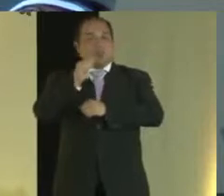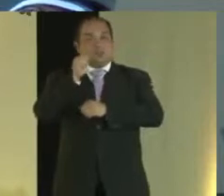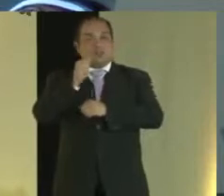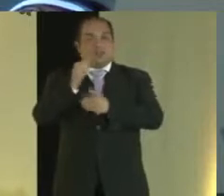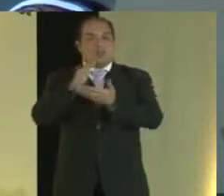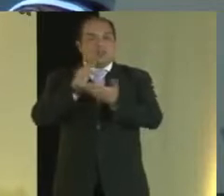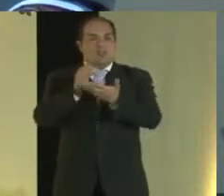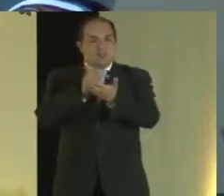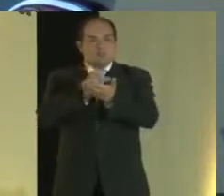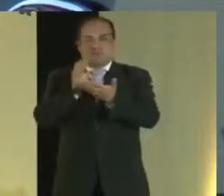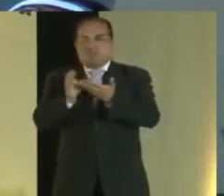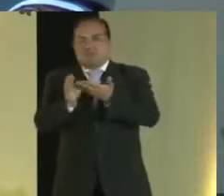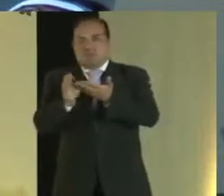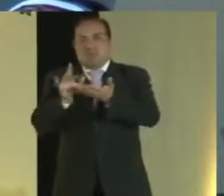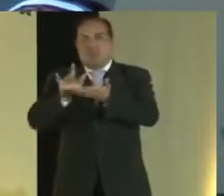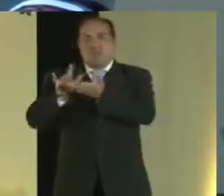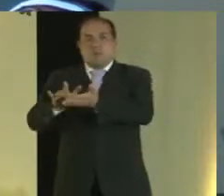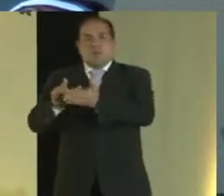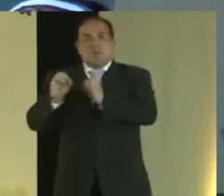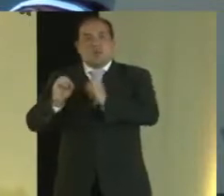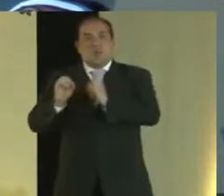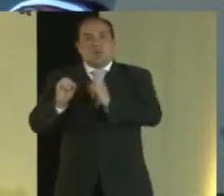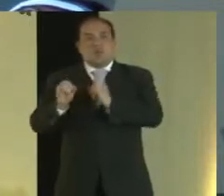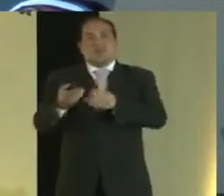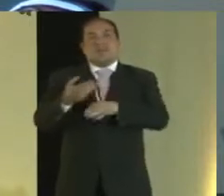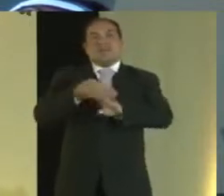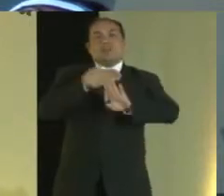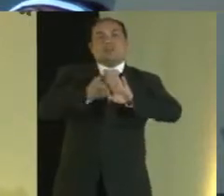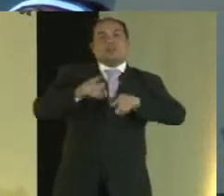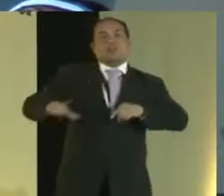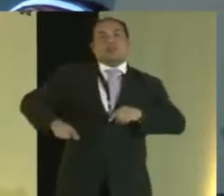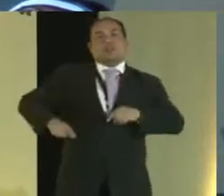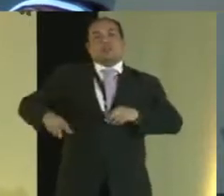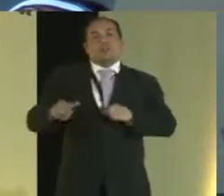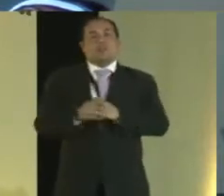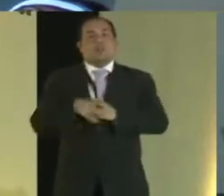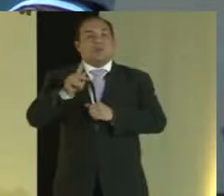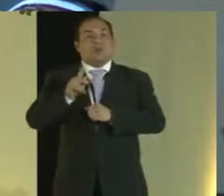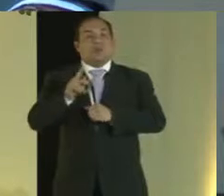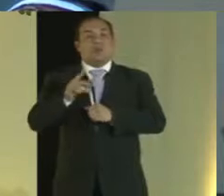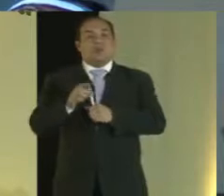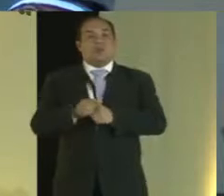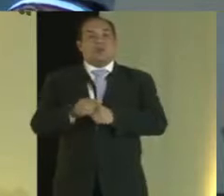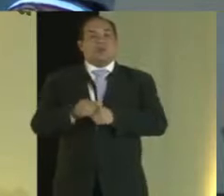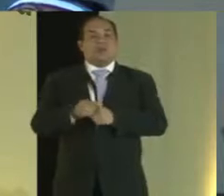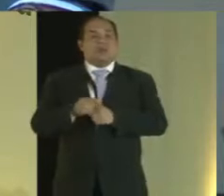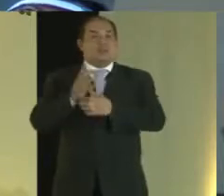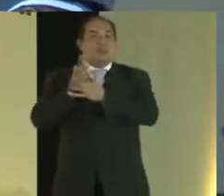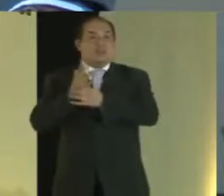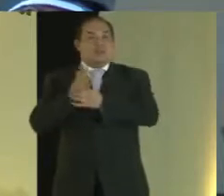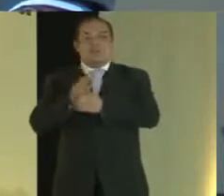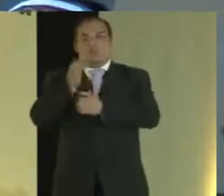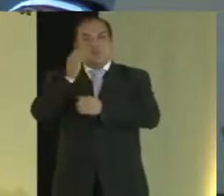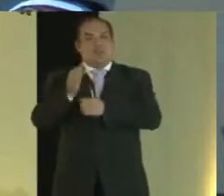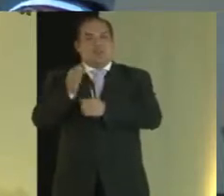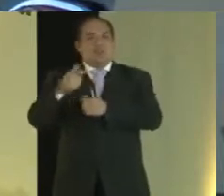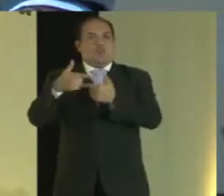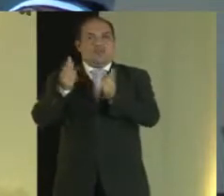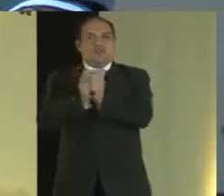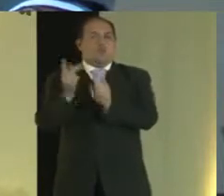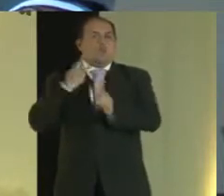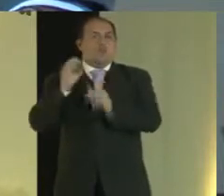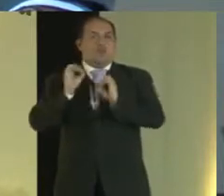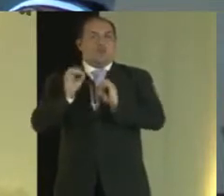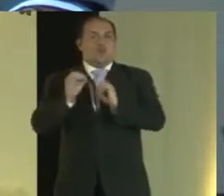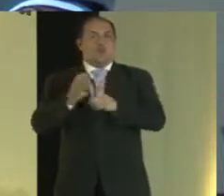ambigua. Apoyan o se oponen a los gobiernos en turno, pero se declaran apartidistas o dicen mantener un